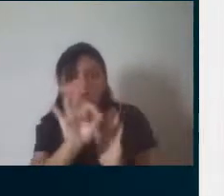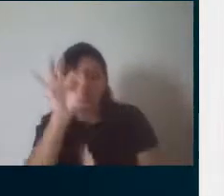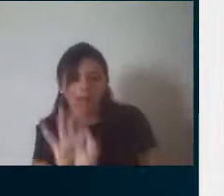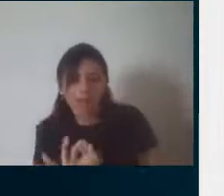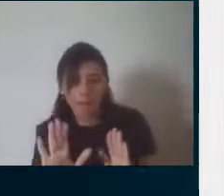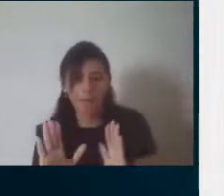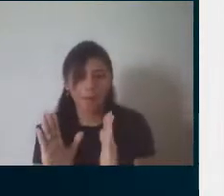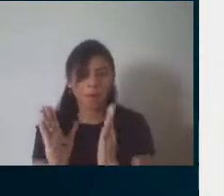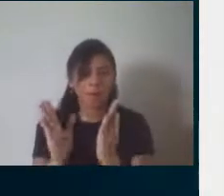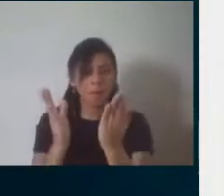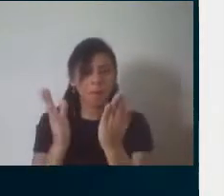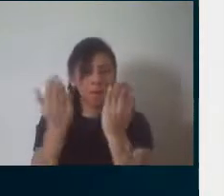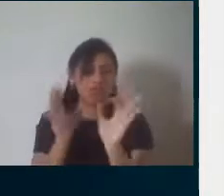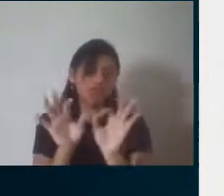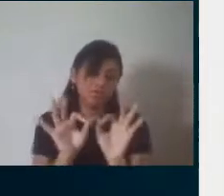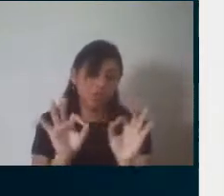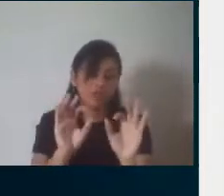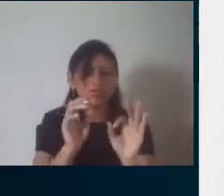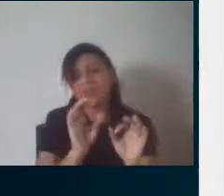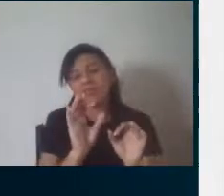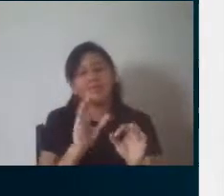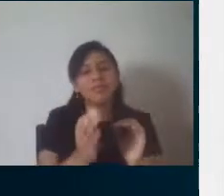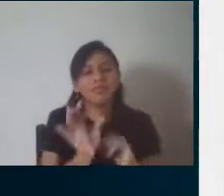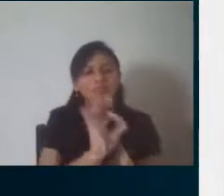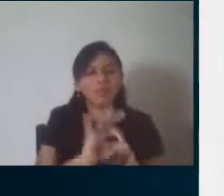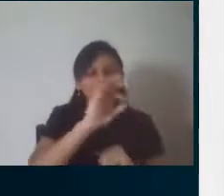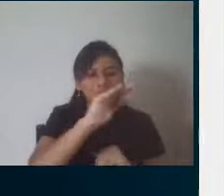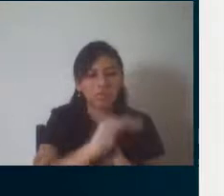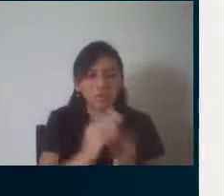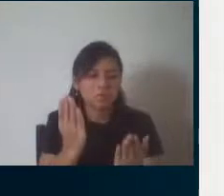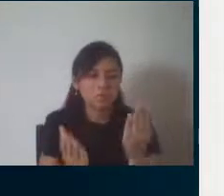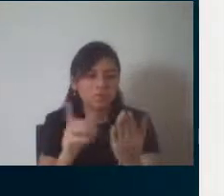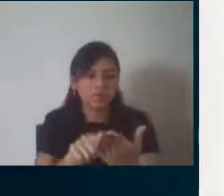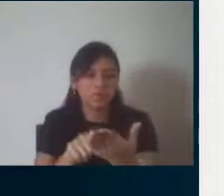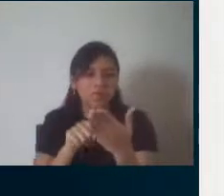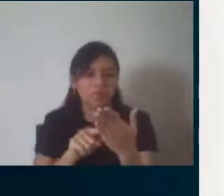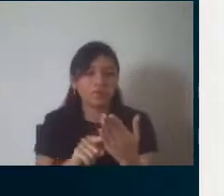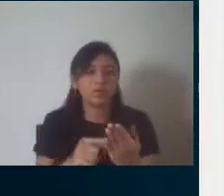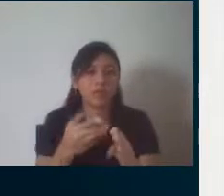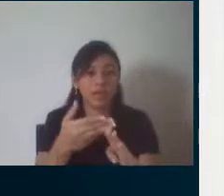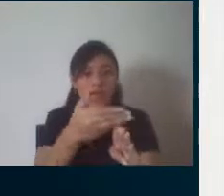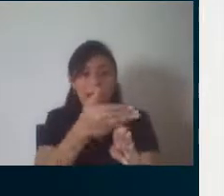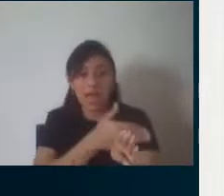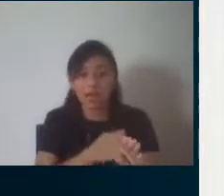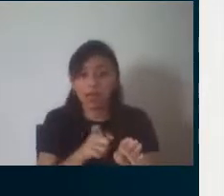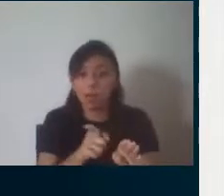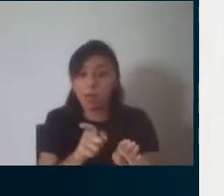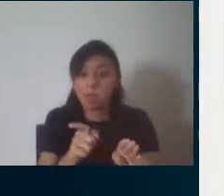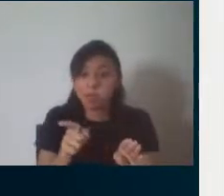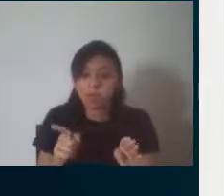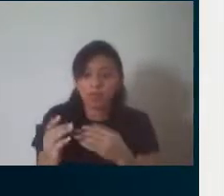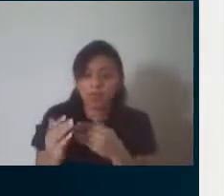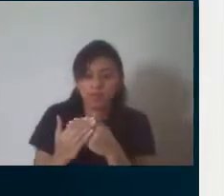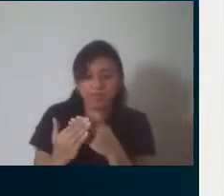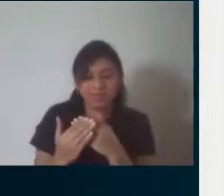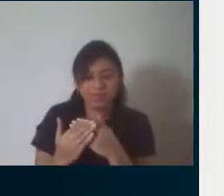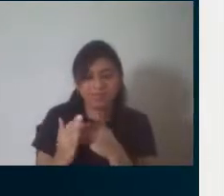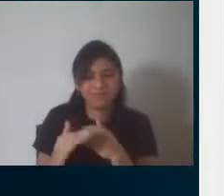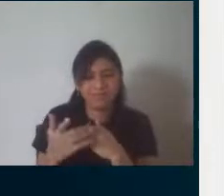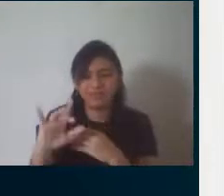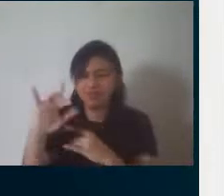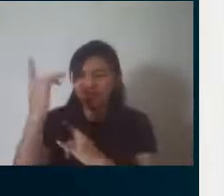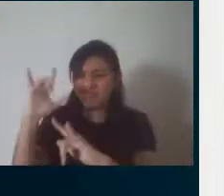del indicador. También se muestra el indicador de interrupciones por causa vegetación y el indicador asociado